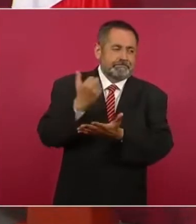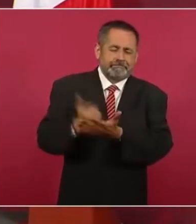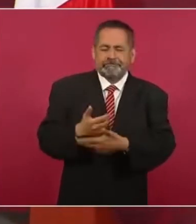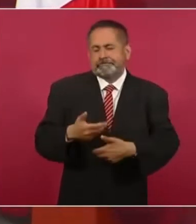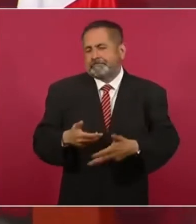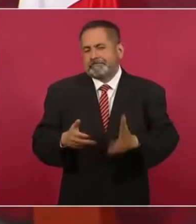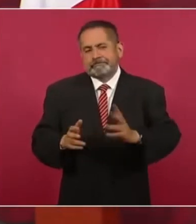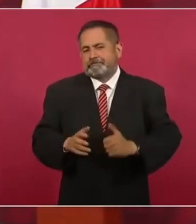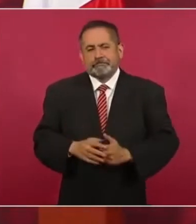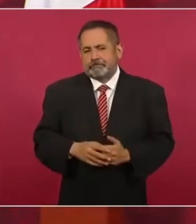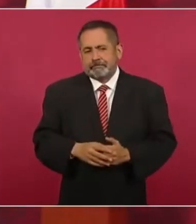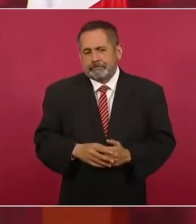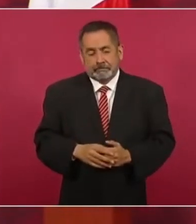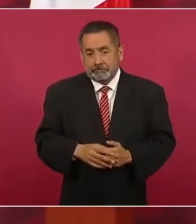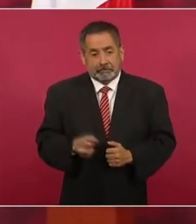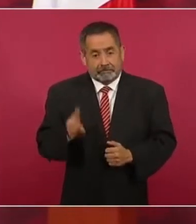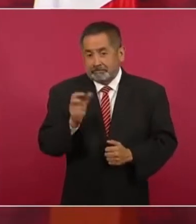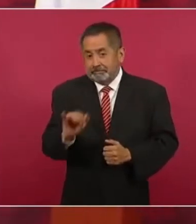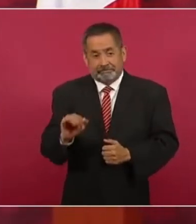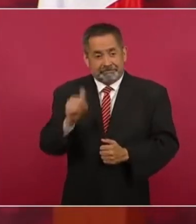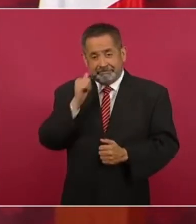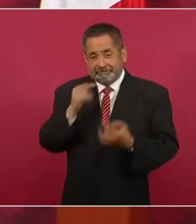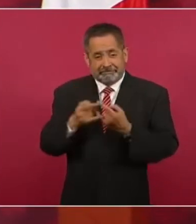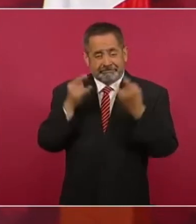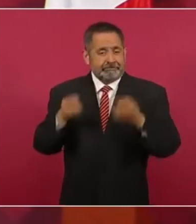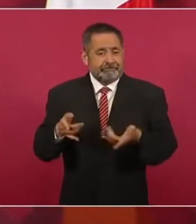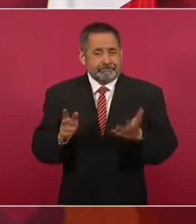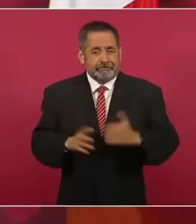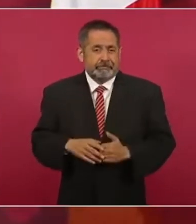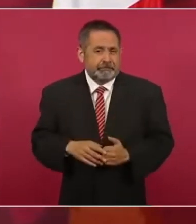y así era, ¿no?